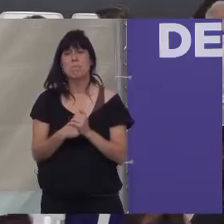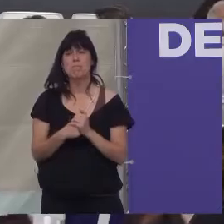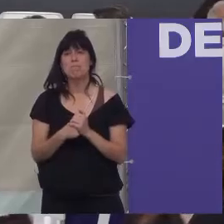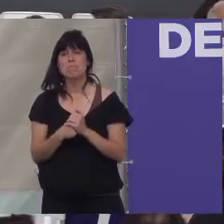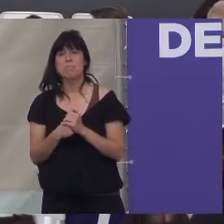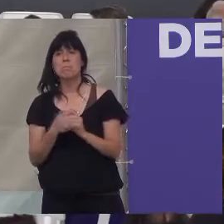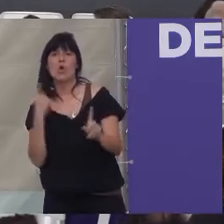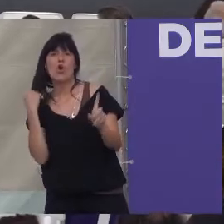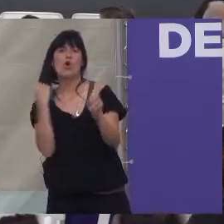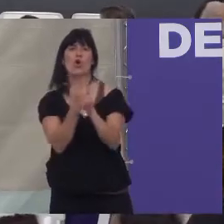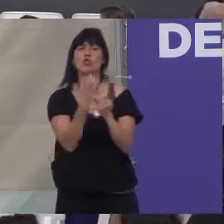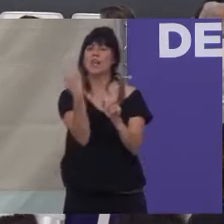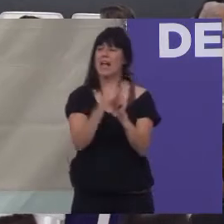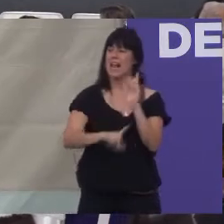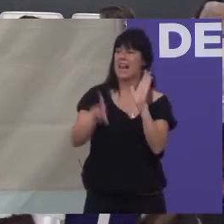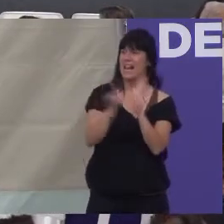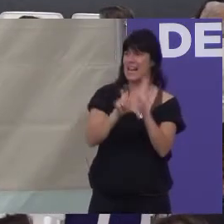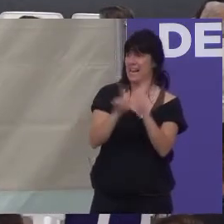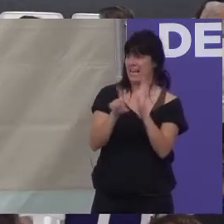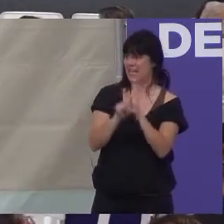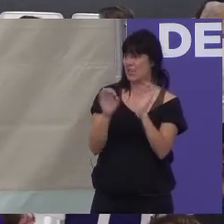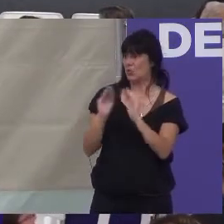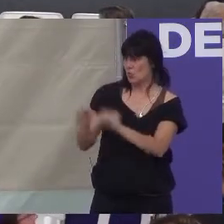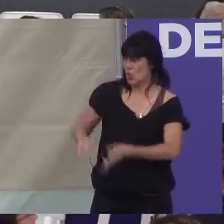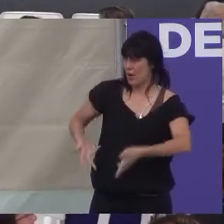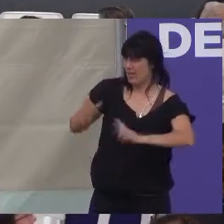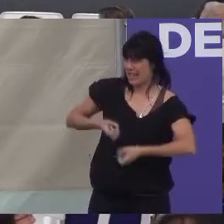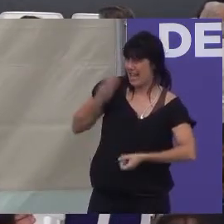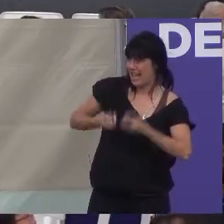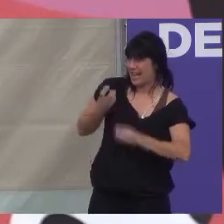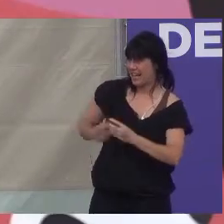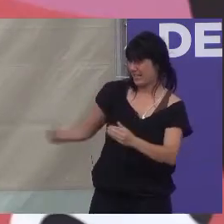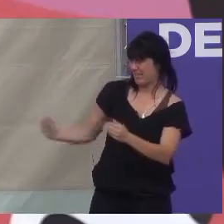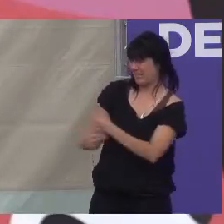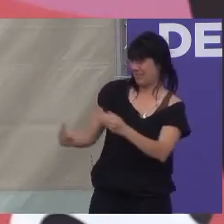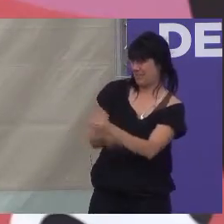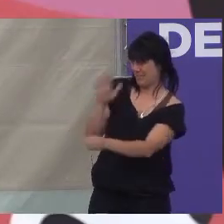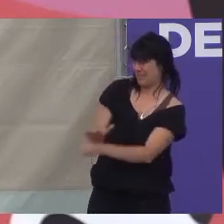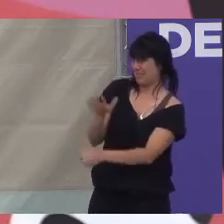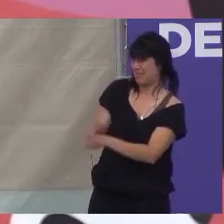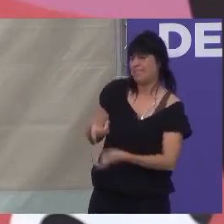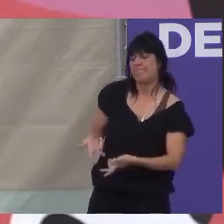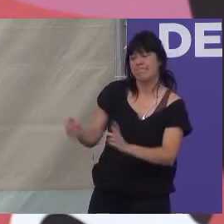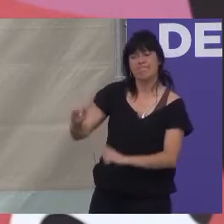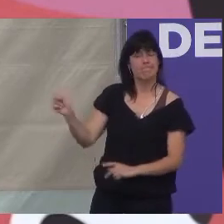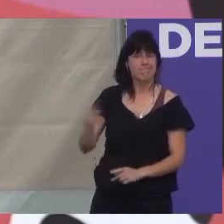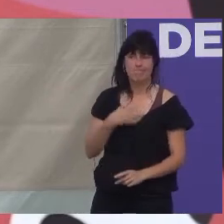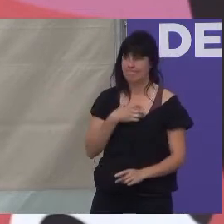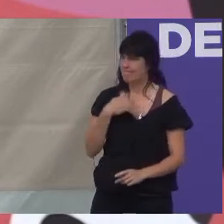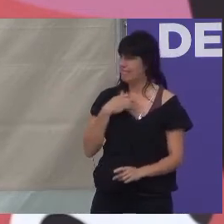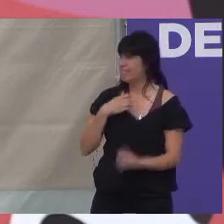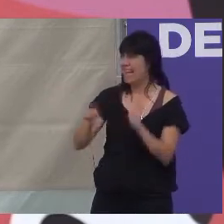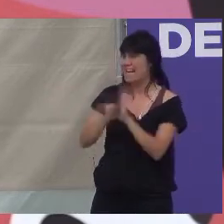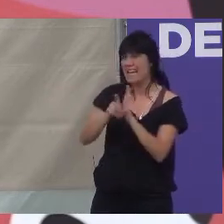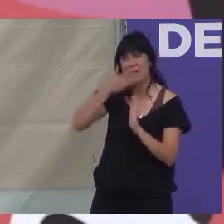contra una ley que coarta a la gente, a la libertad de expresión de la gente. No podemos permitir que esa ley siga todavía en